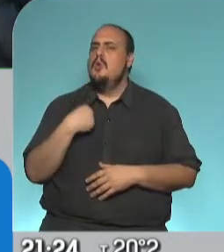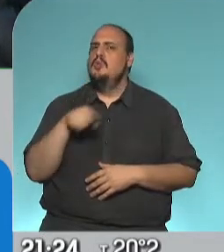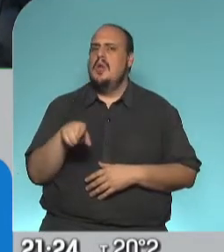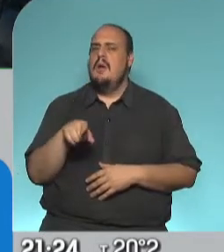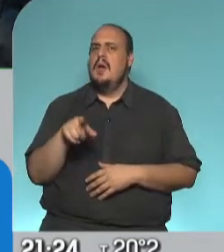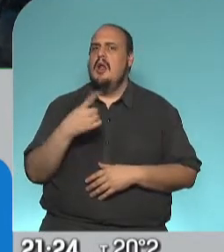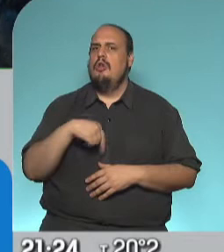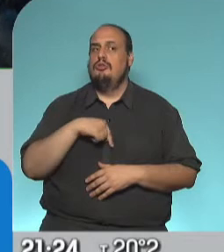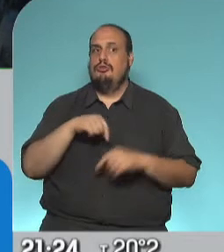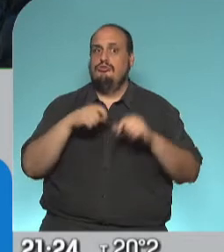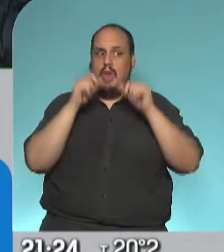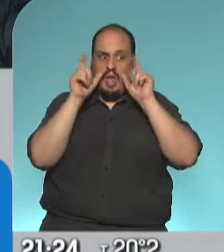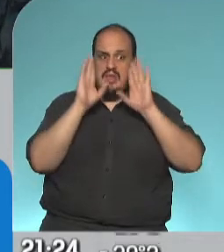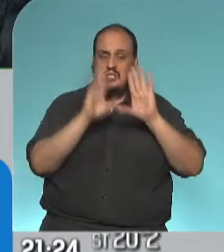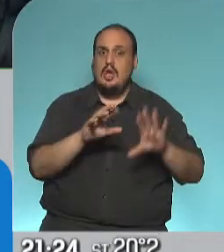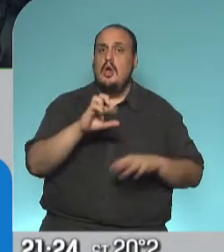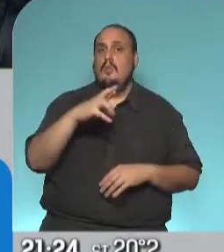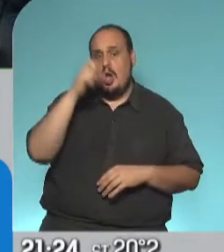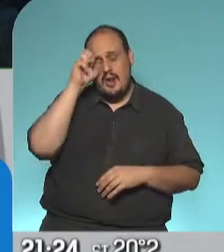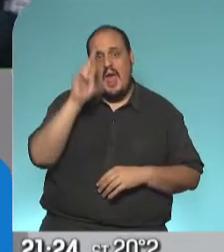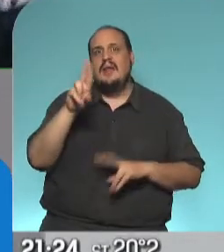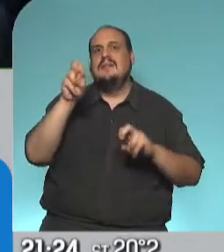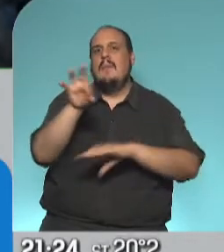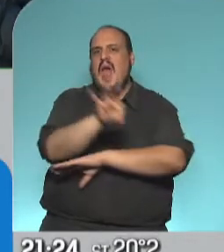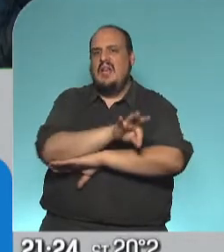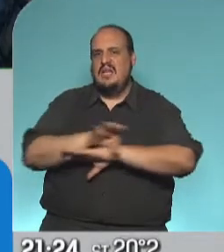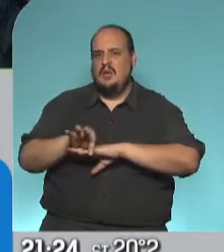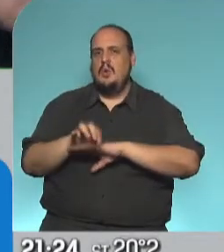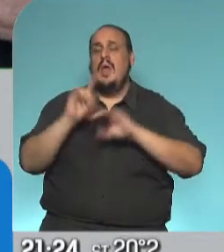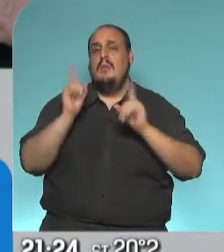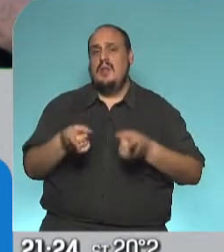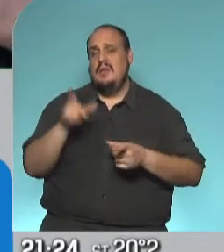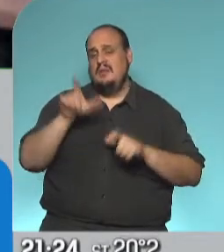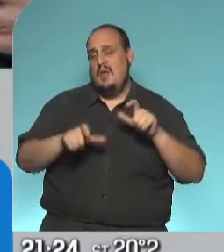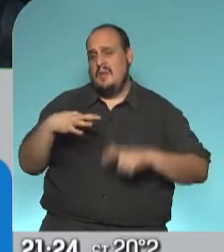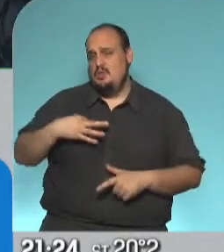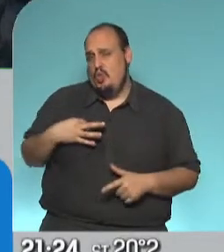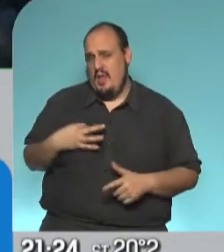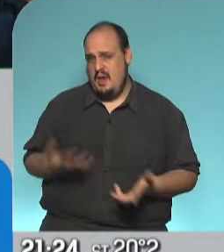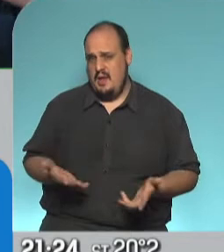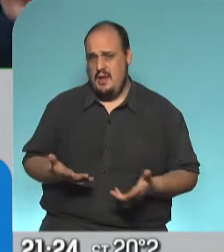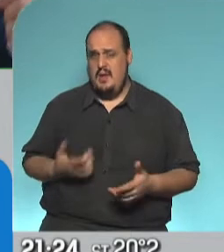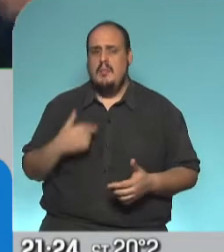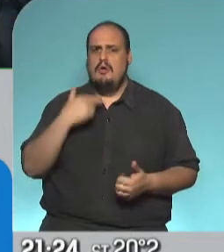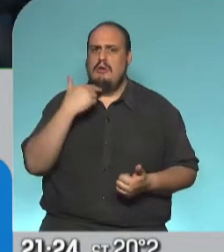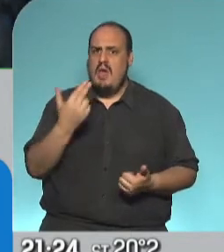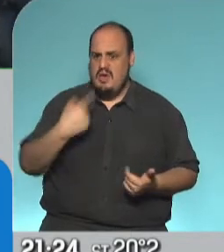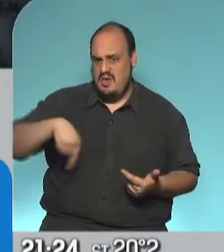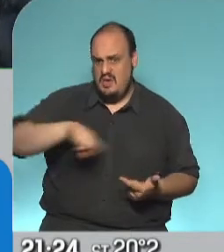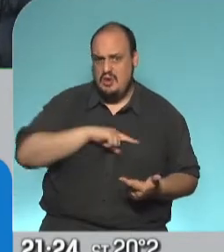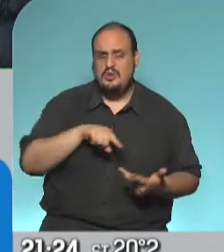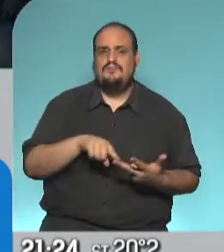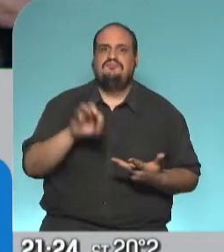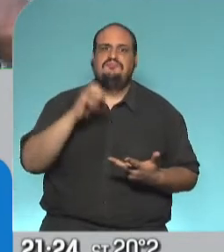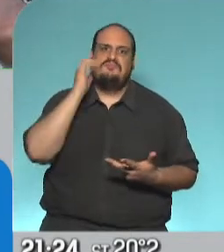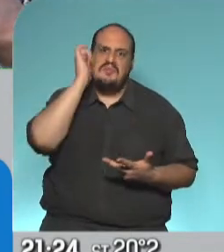con tanta atención Procrear, digo, en el mundo de la arquitectura, pero también en el mundo de la ciudadanía, porque muchos de nuestros hijos, probablemente